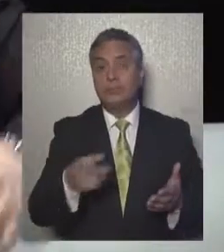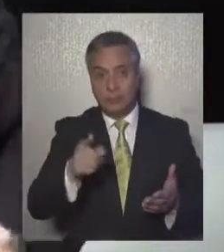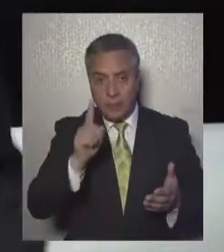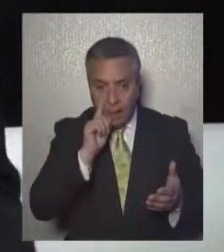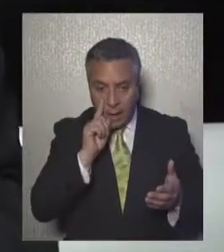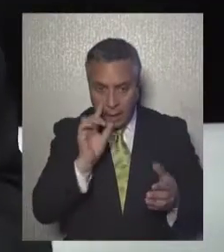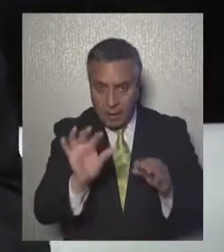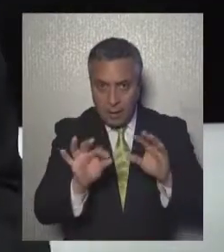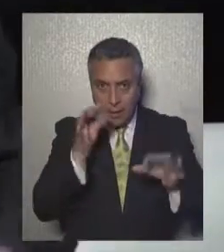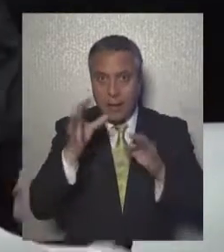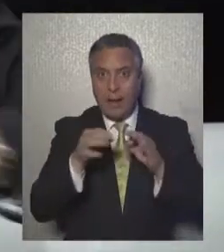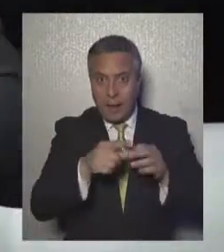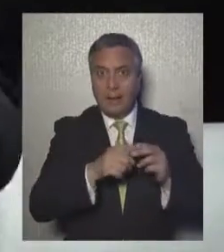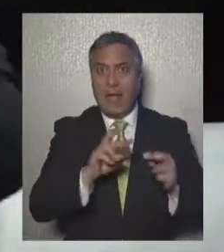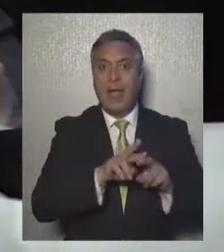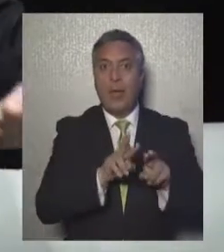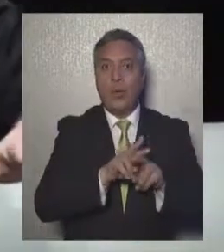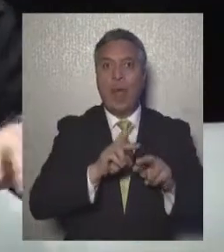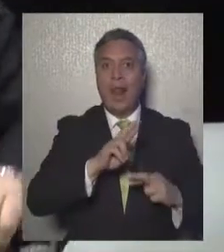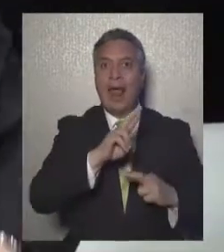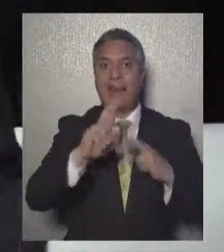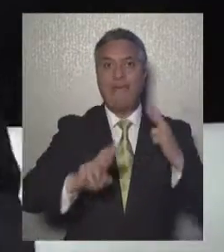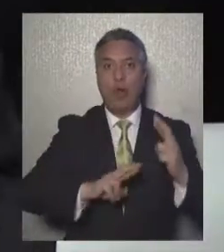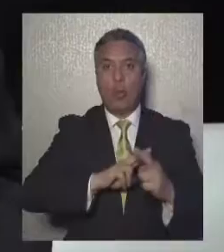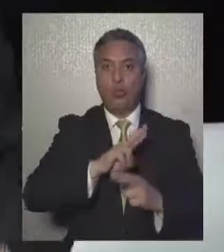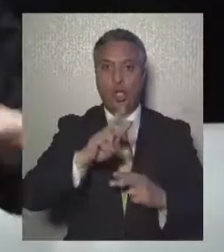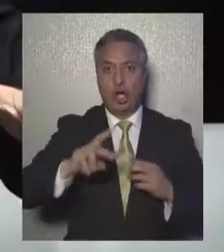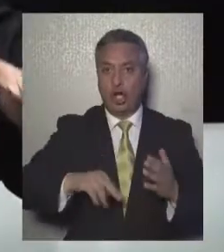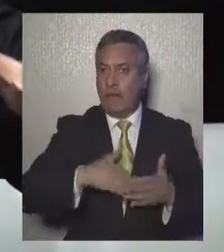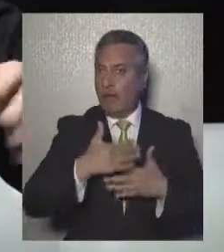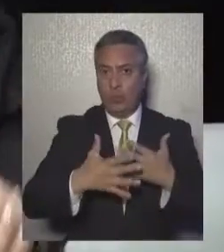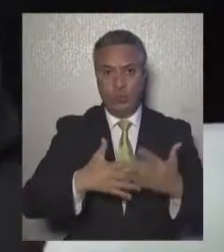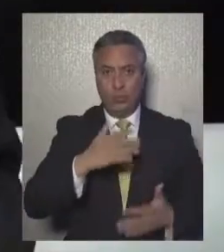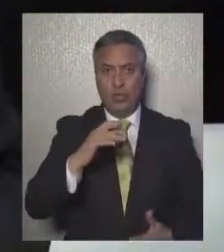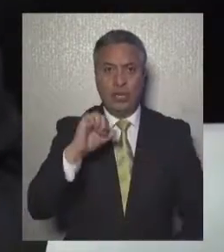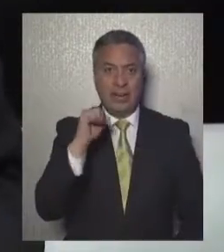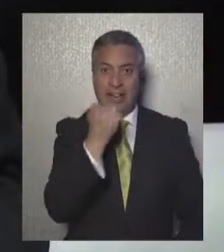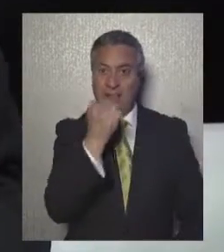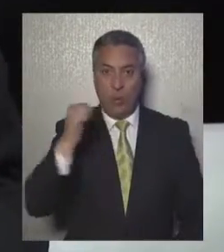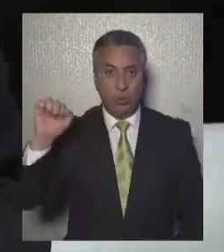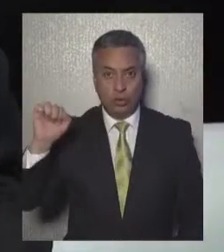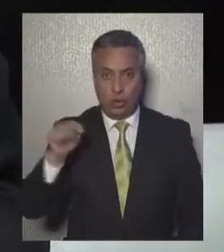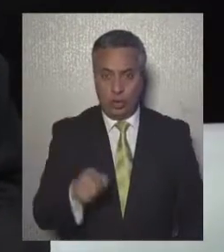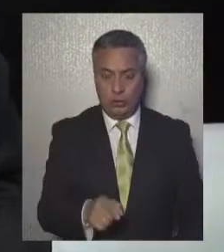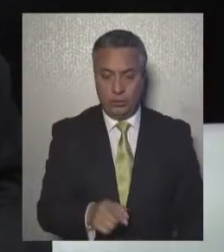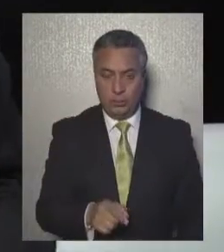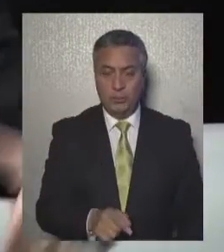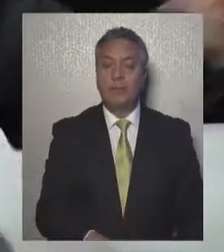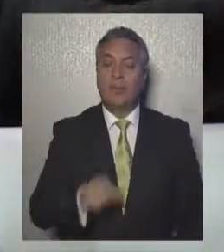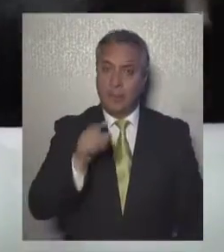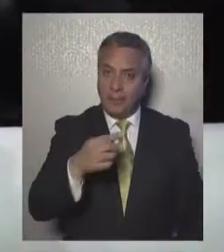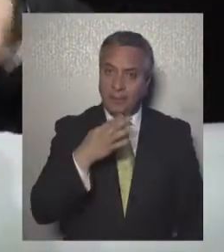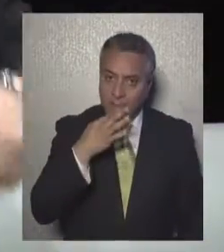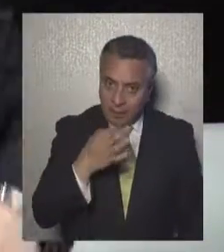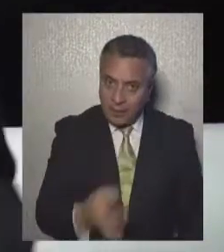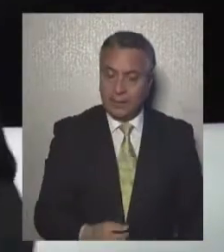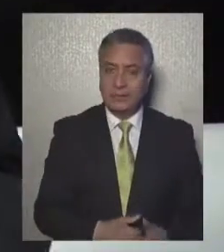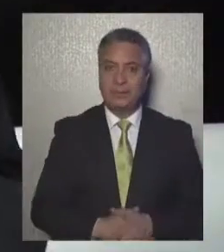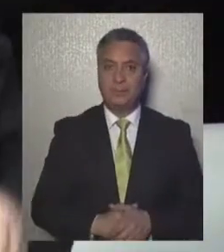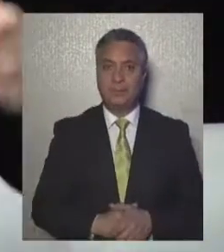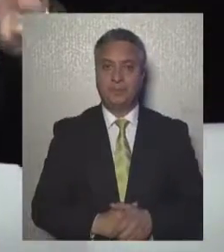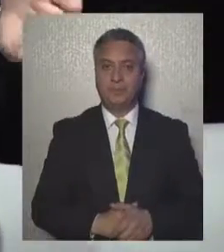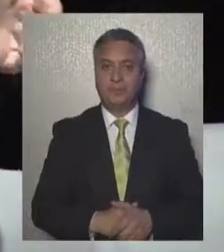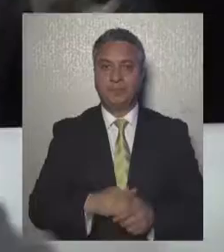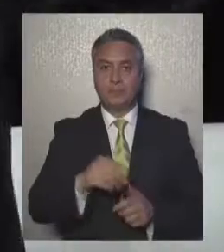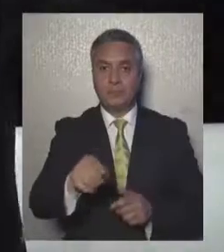esta revolución como una revolución transformadora y dice, mire, lo que hay que hacer es traer la Internet de las cosas